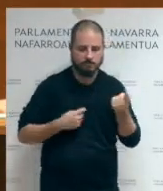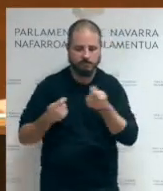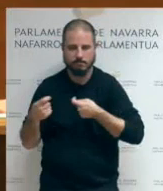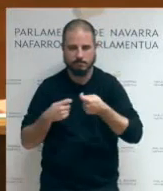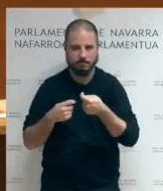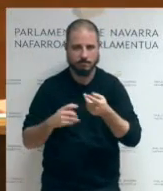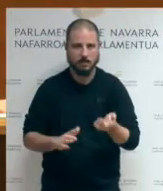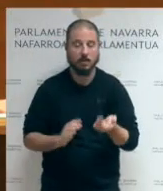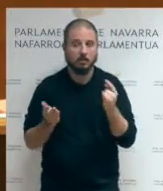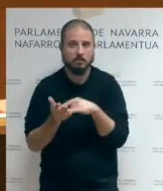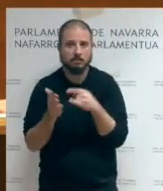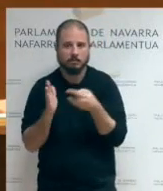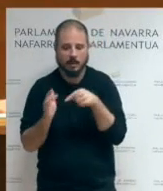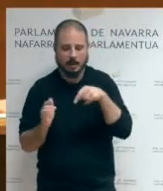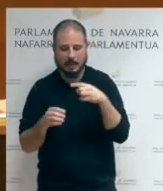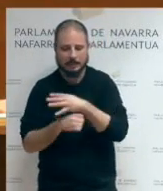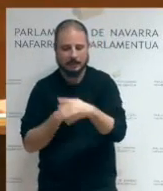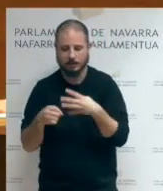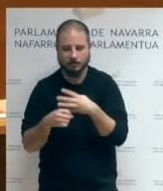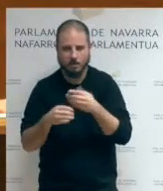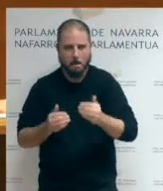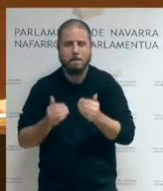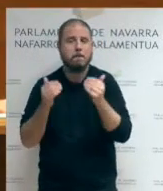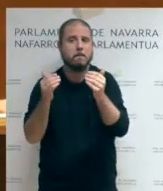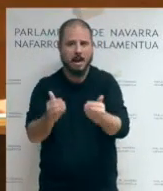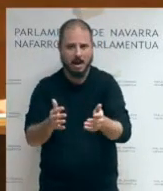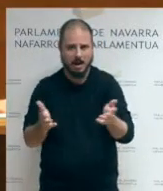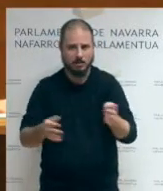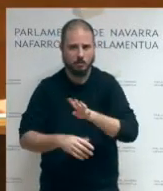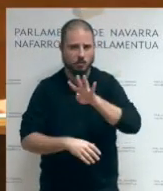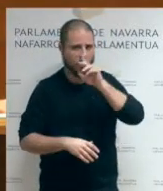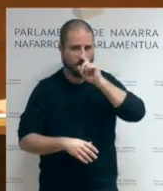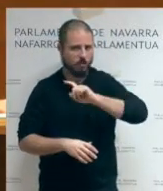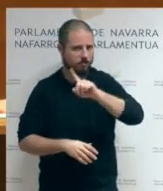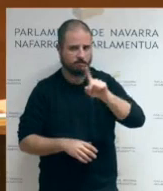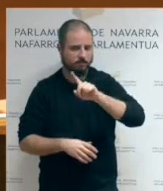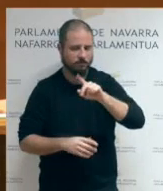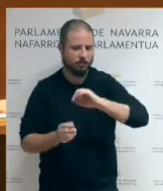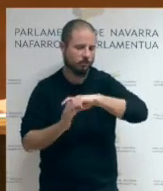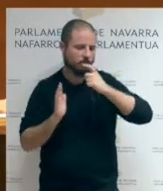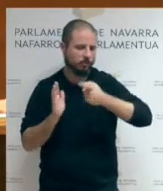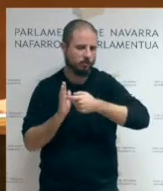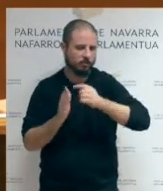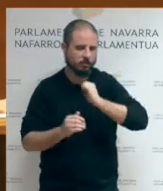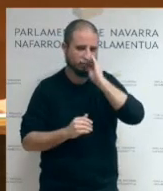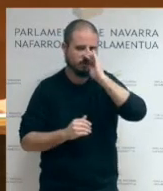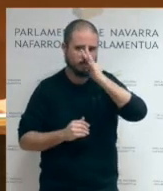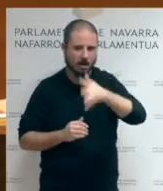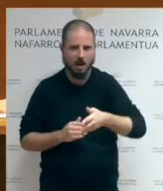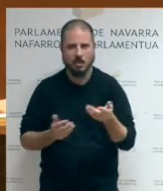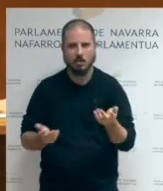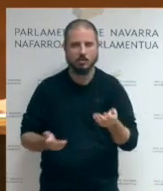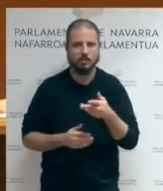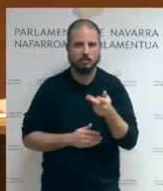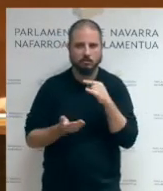trasciende a la actual legislatura, que requerirá más de 4 años para su completo despliegue. Hablamos de un plan, sin duda, que